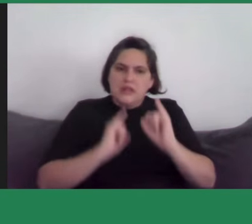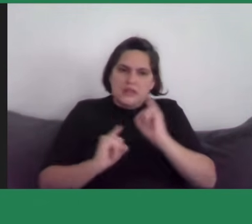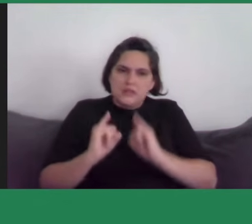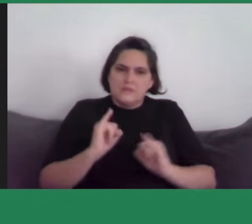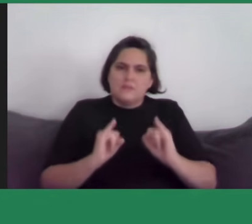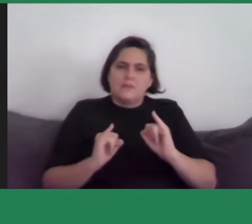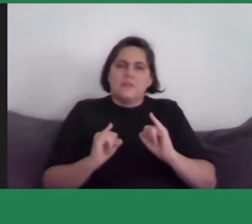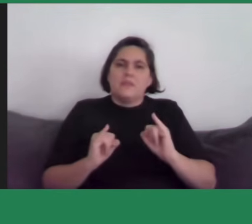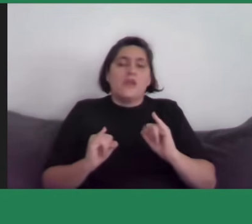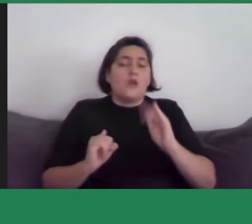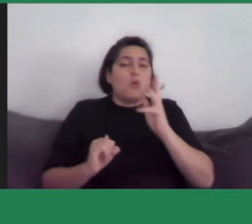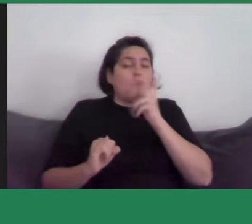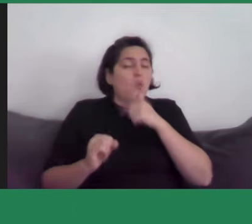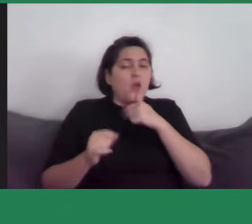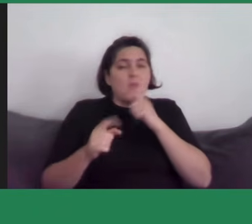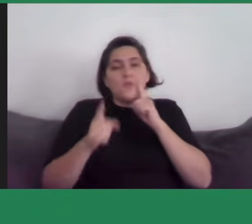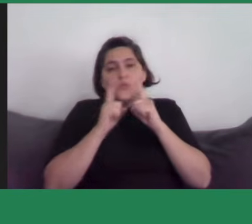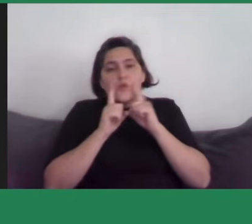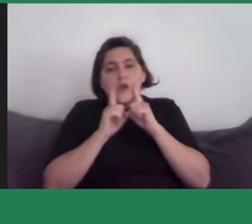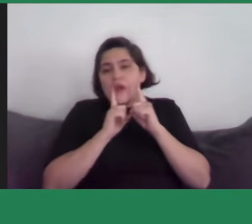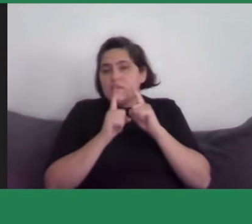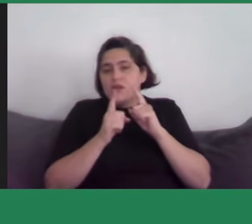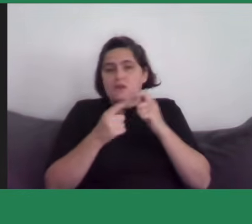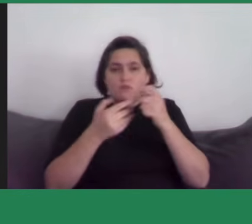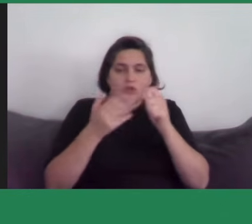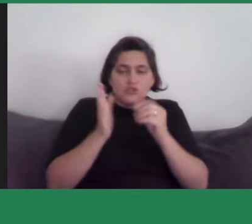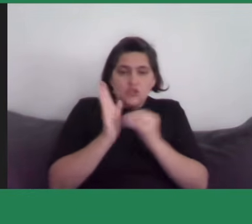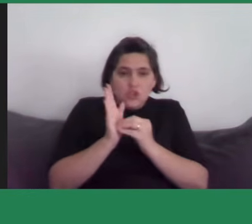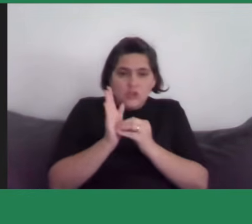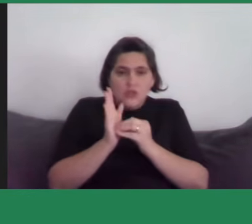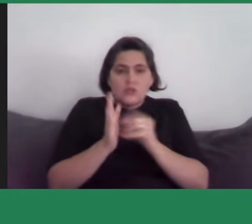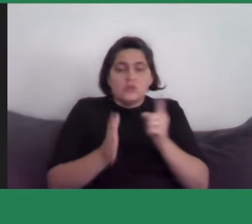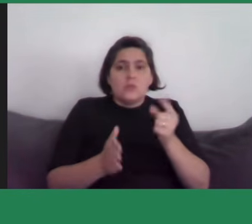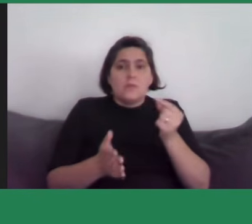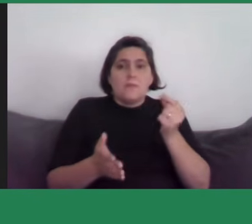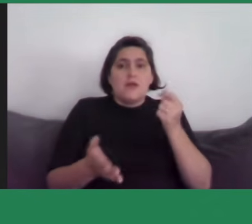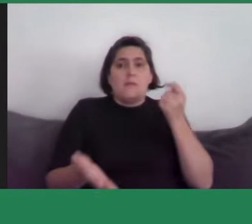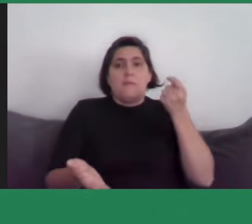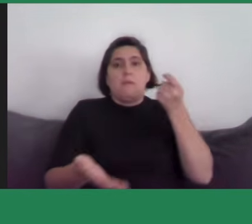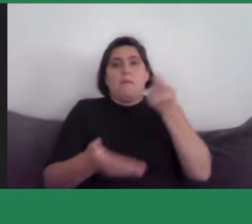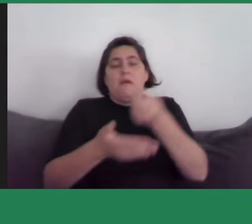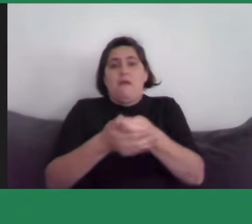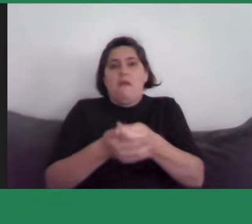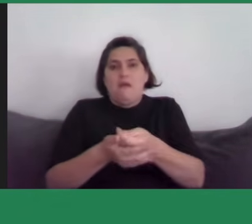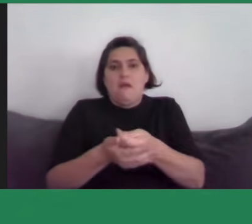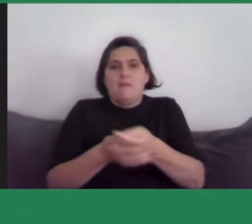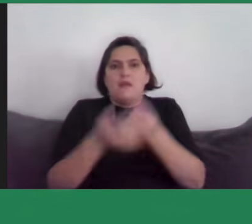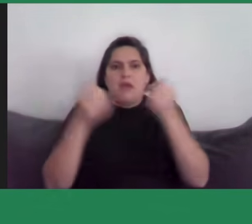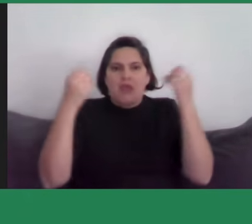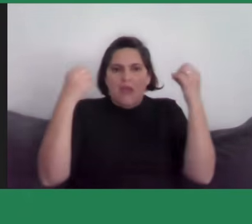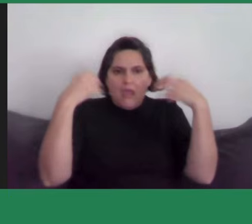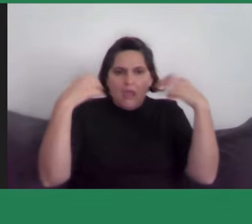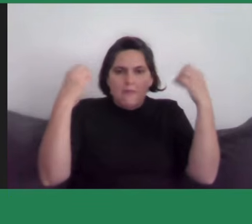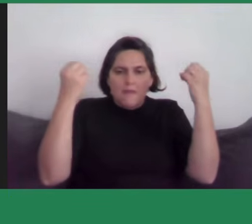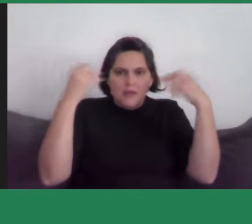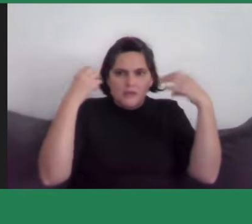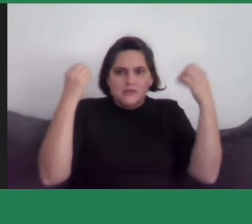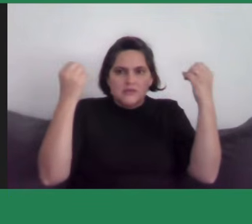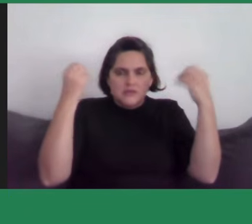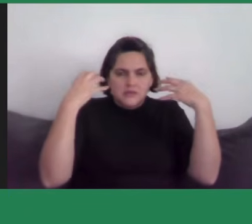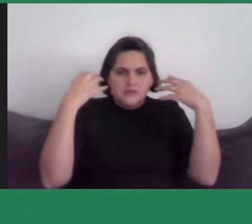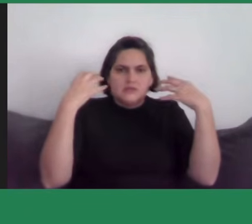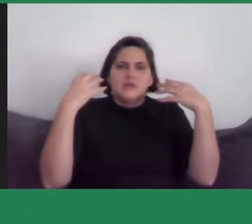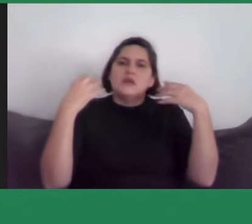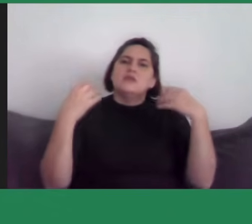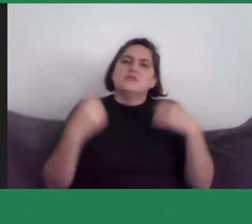evaluación posterior, pagando un monto significativo de dinero para capacitarse en ciertos temas. Esto nos